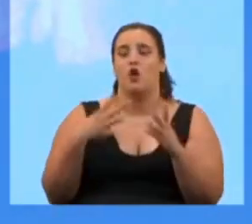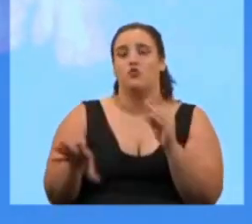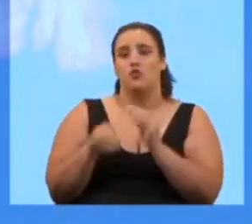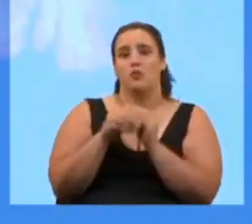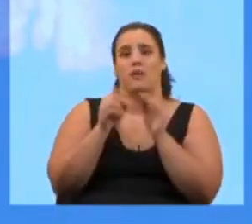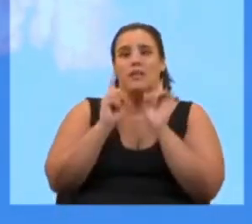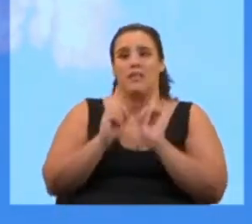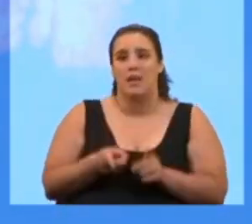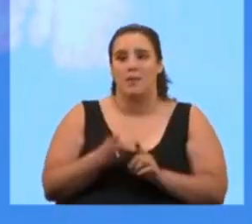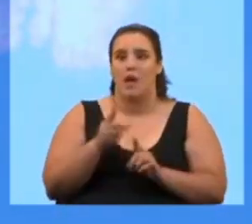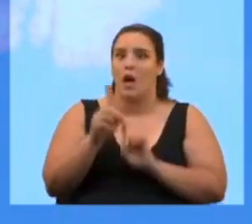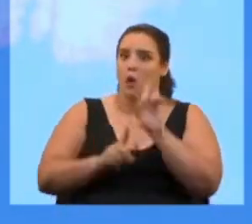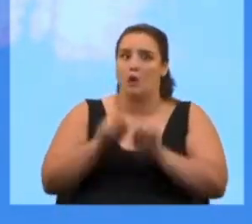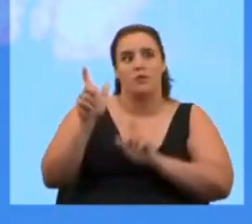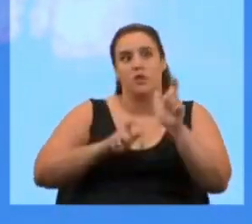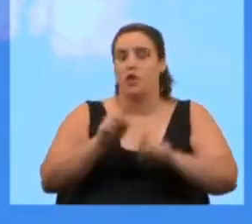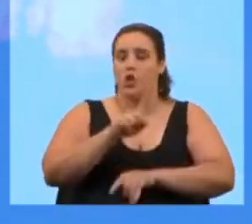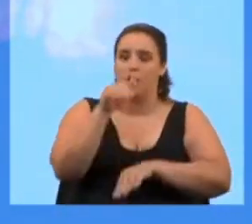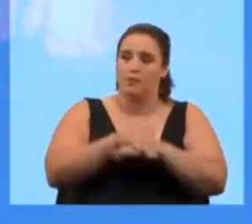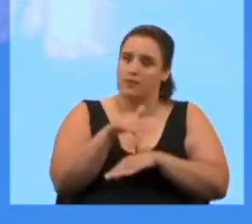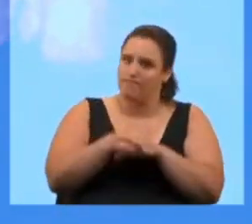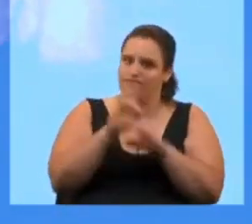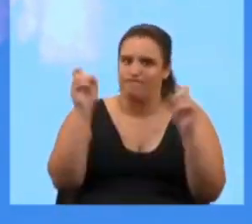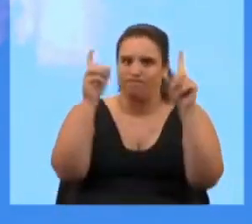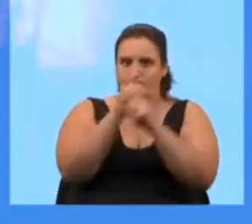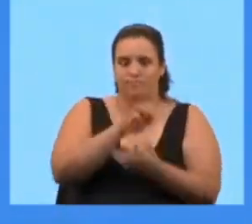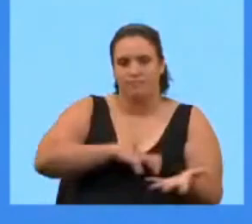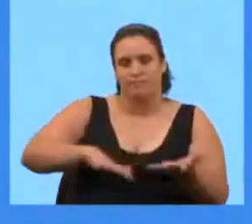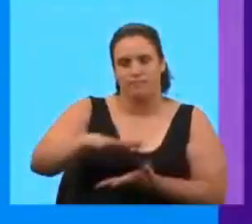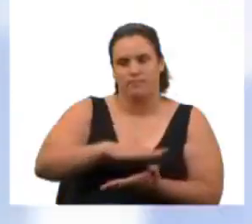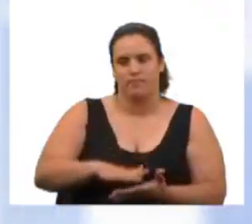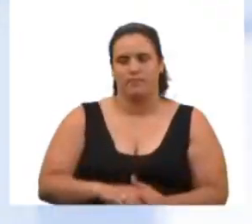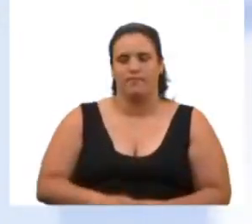las imprudencias, complican la situación.